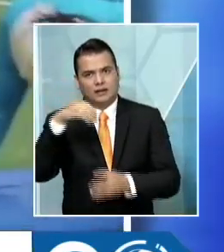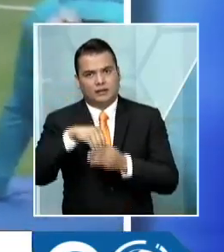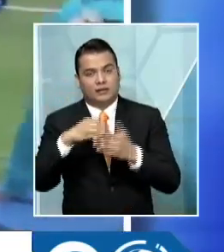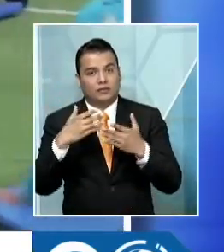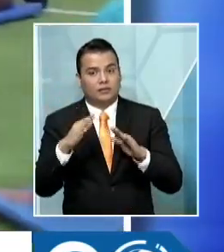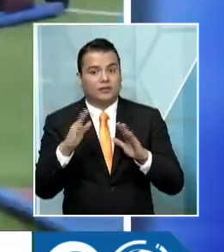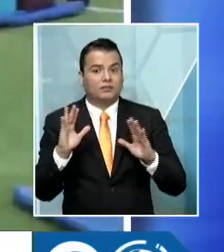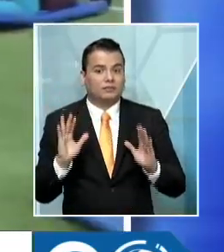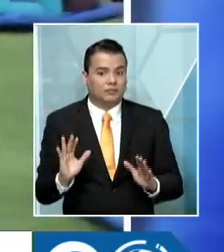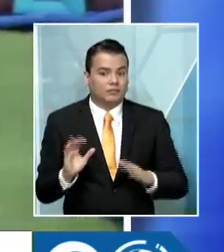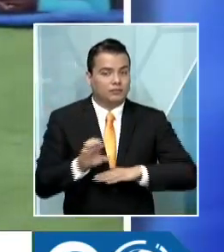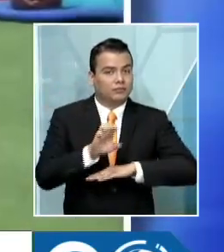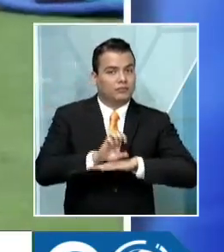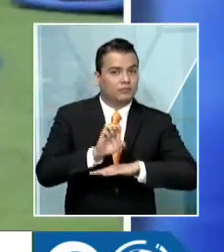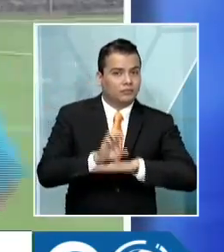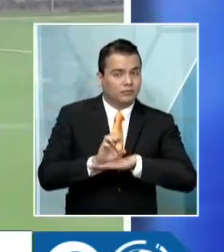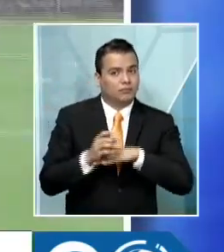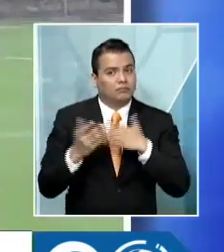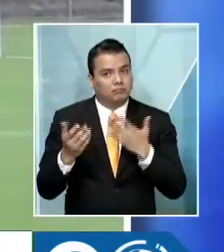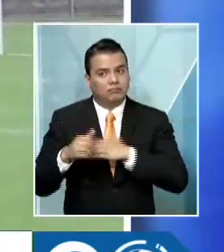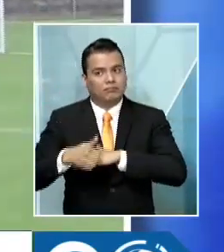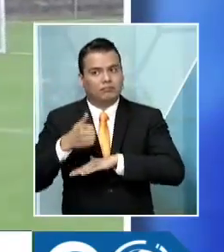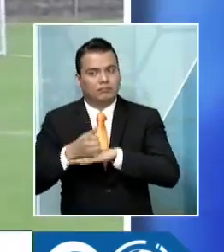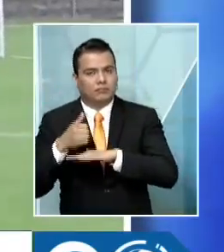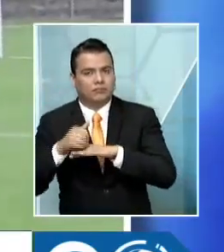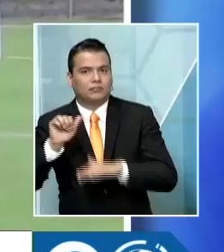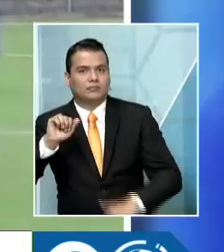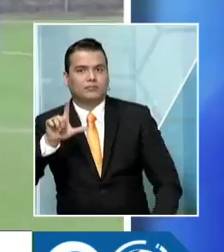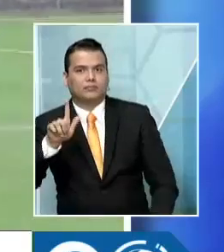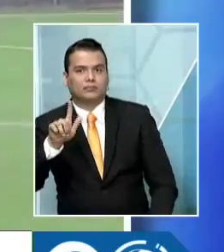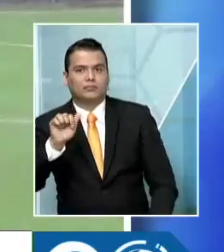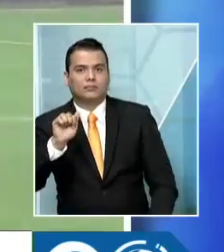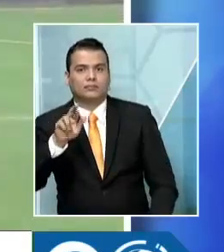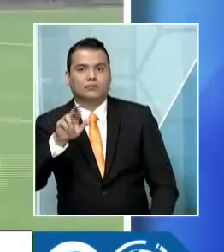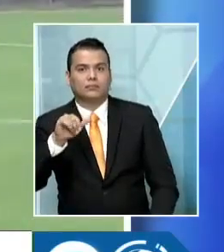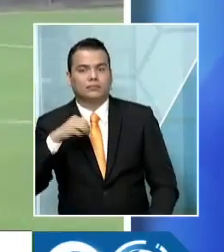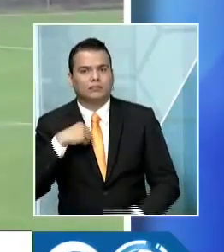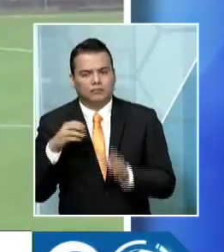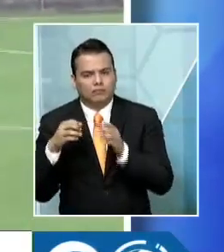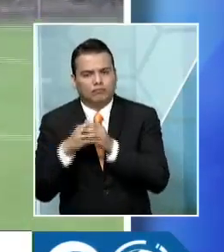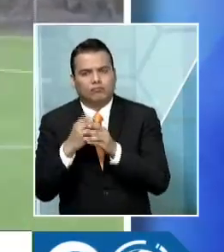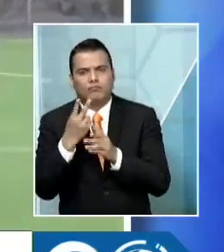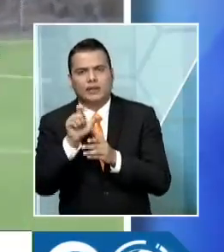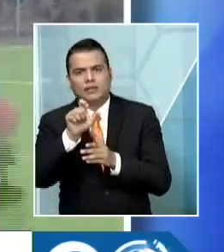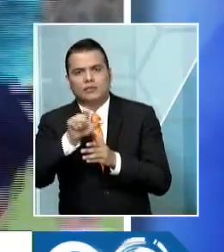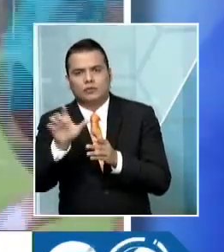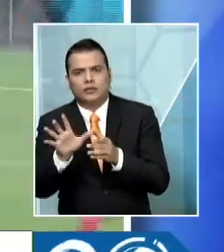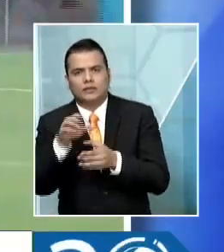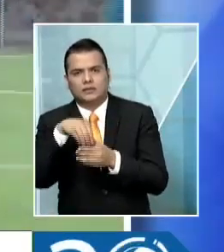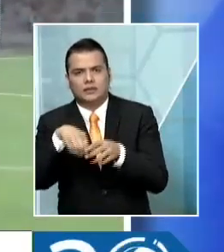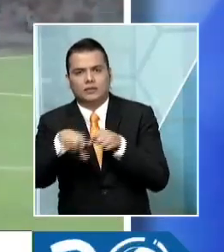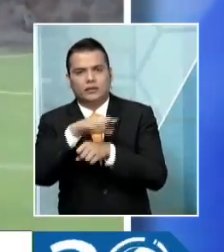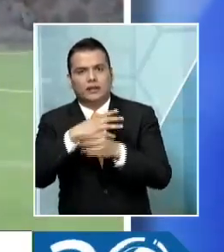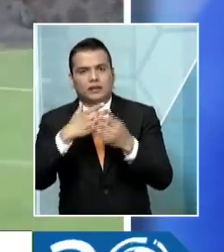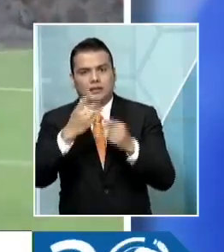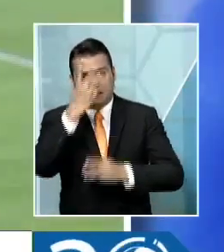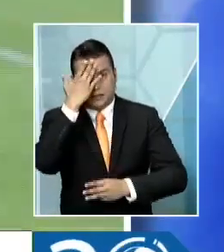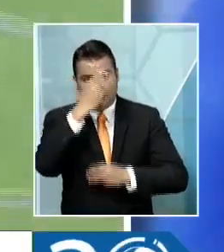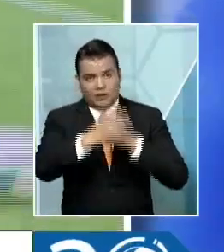Ecuador. El técnico Alfaro lleva 2 días trabajando en un microciclo con 20 jugadores de la liga local. Lo de